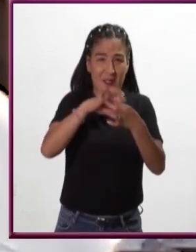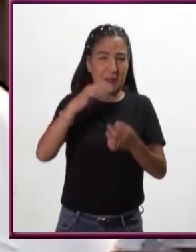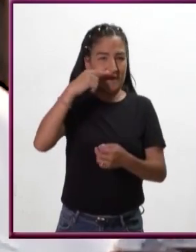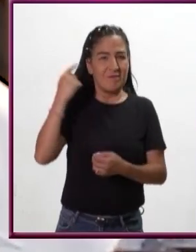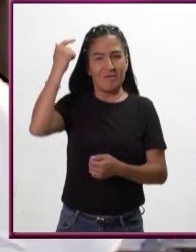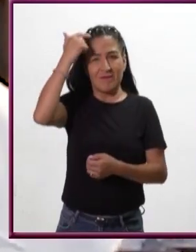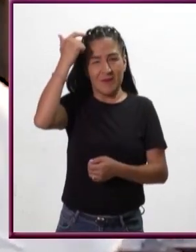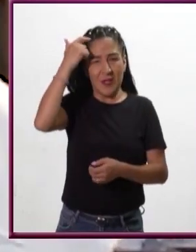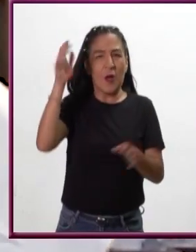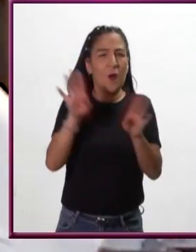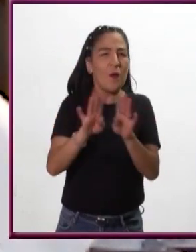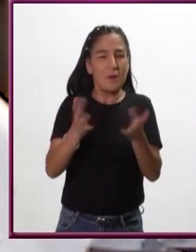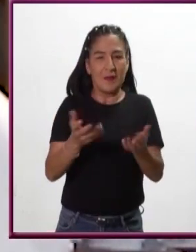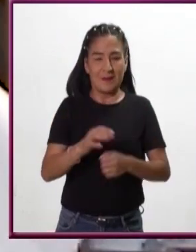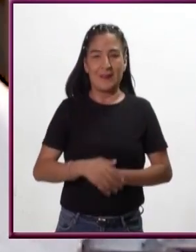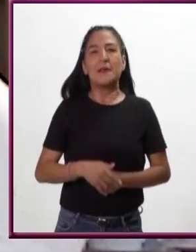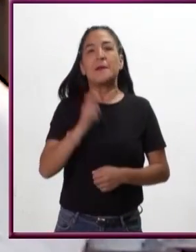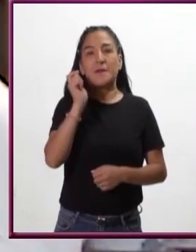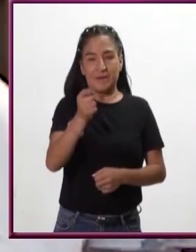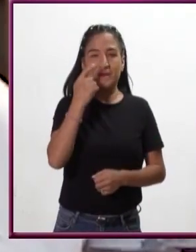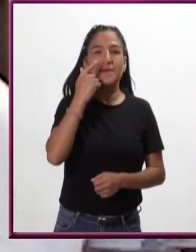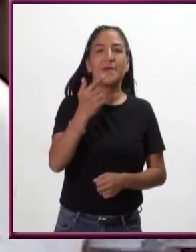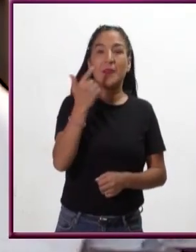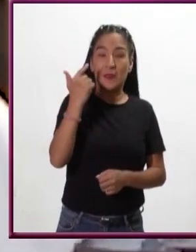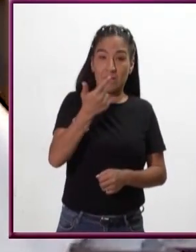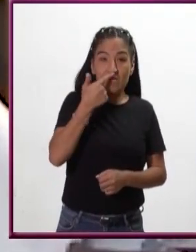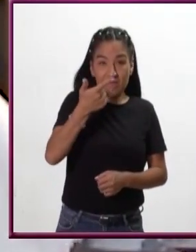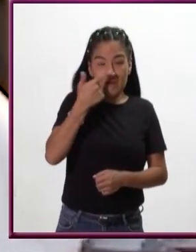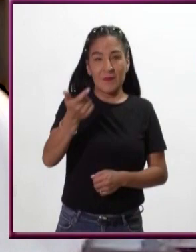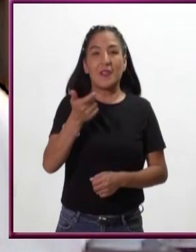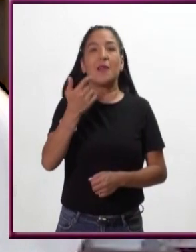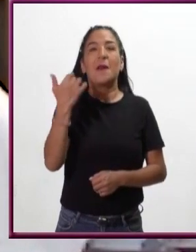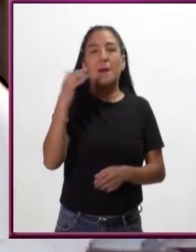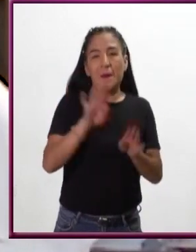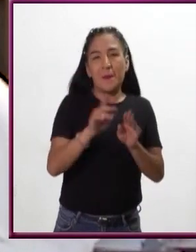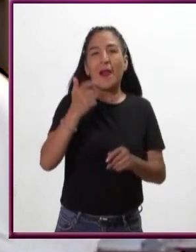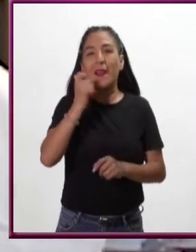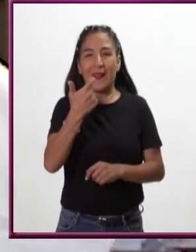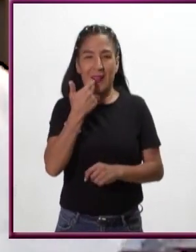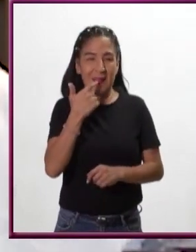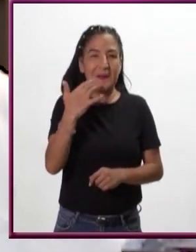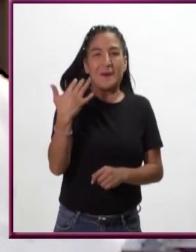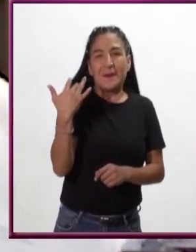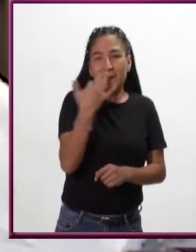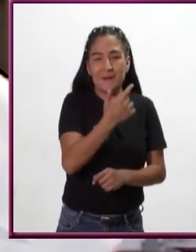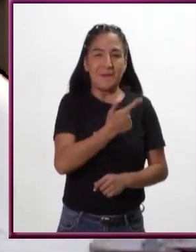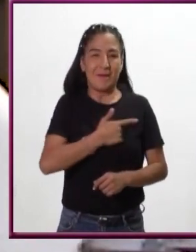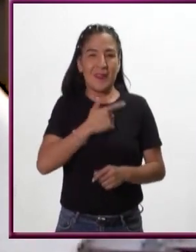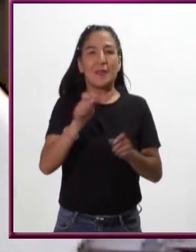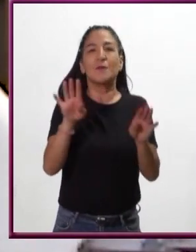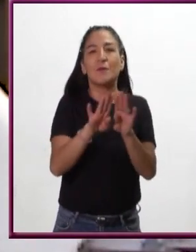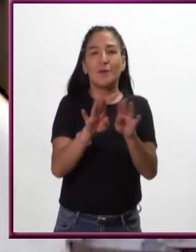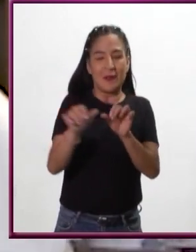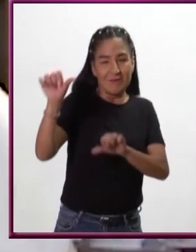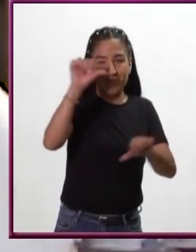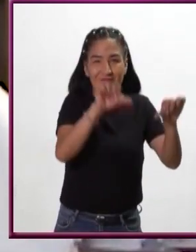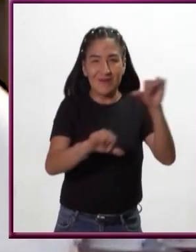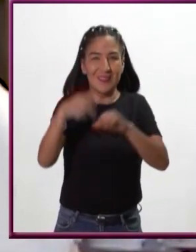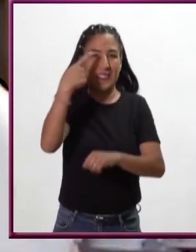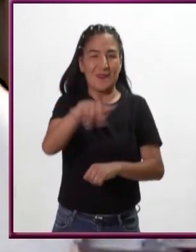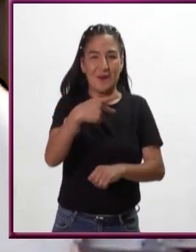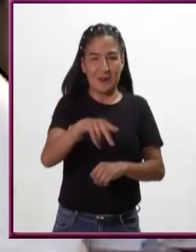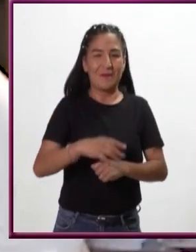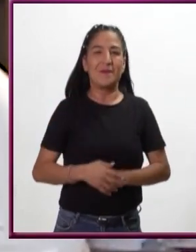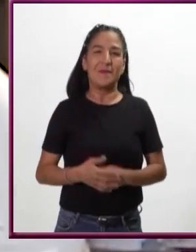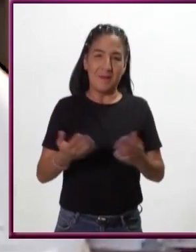Mira, el sentido del olfato y del gusto son considerados como los sentidos químicos,